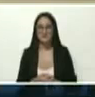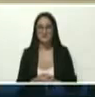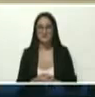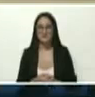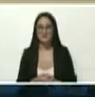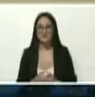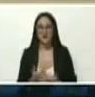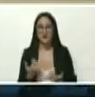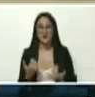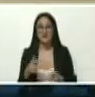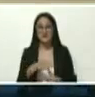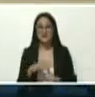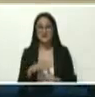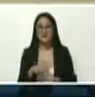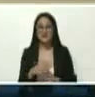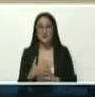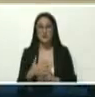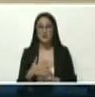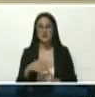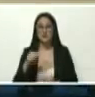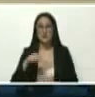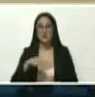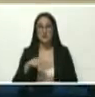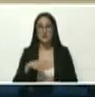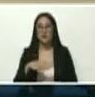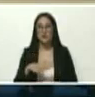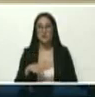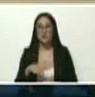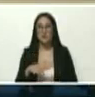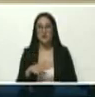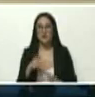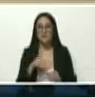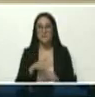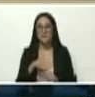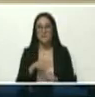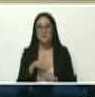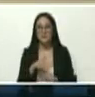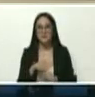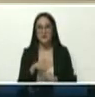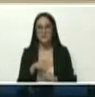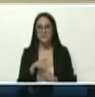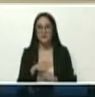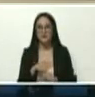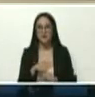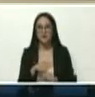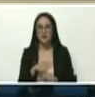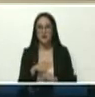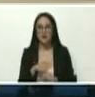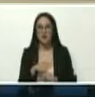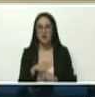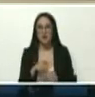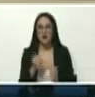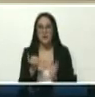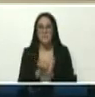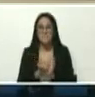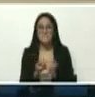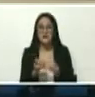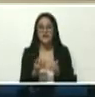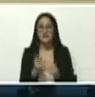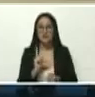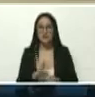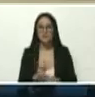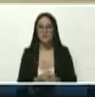en las circunstancias que hemos vivido, el petróleo se ha marcado al precio que tiene que estar.